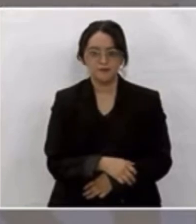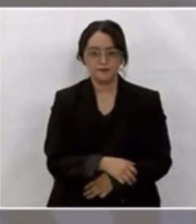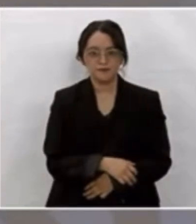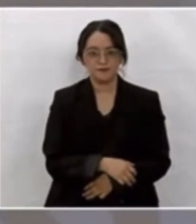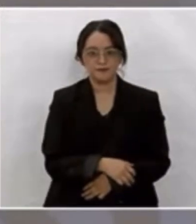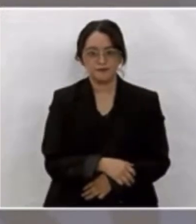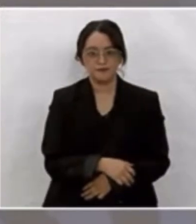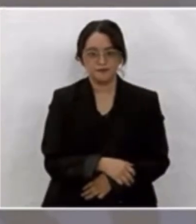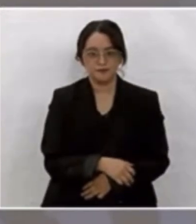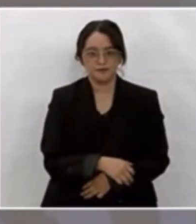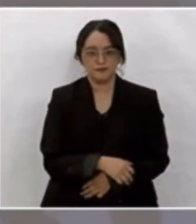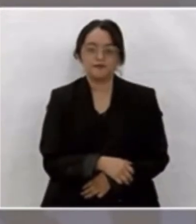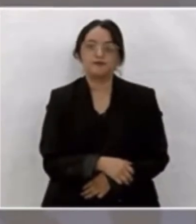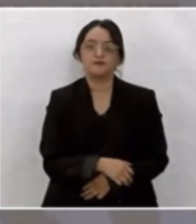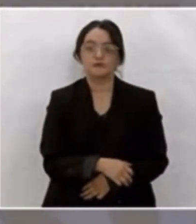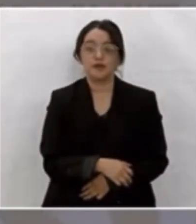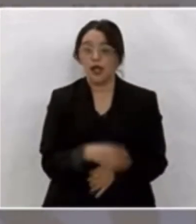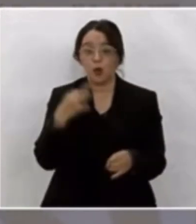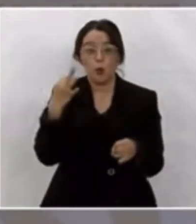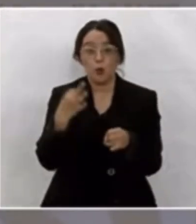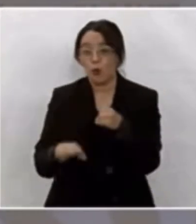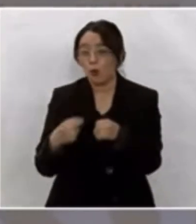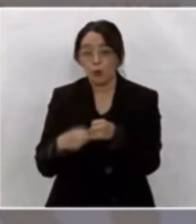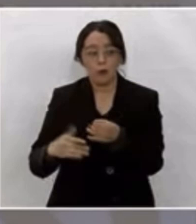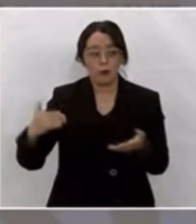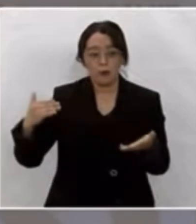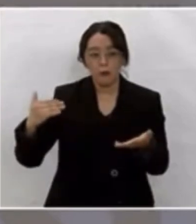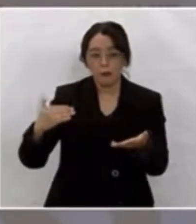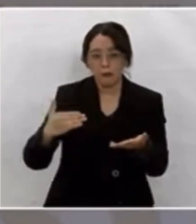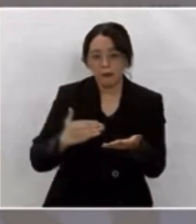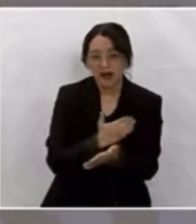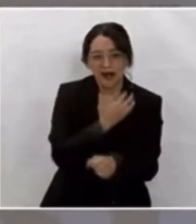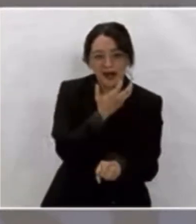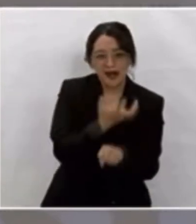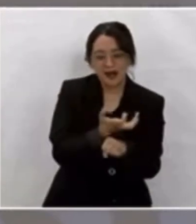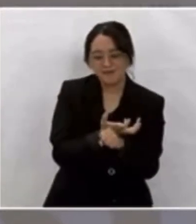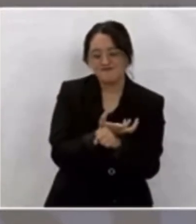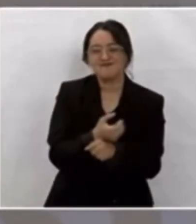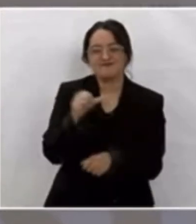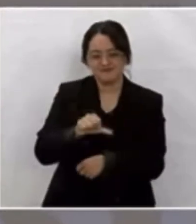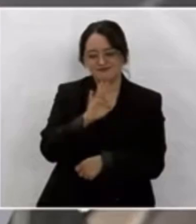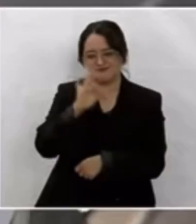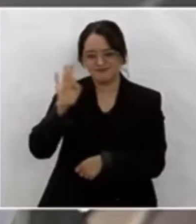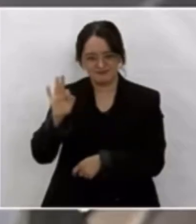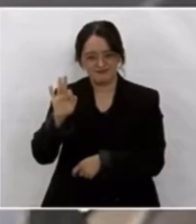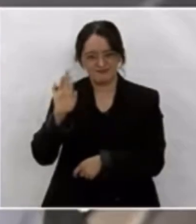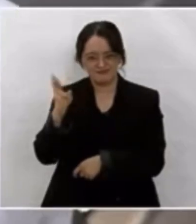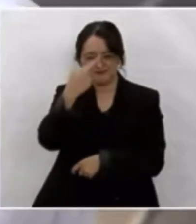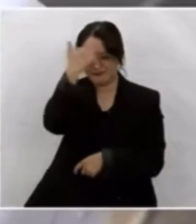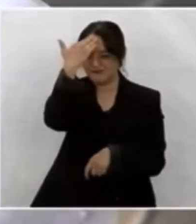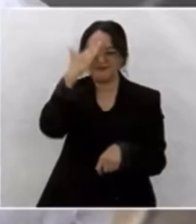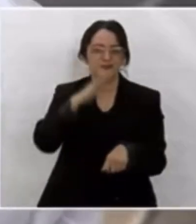la última invasión estadounidense fue precisamente lo que hoy recordamos,